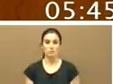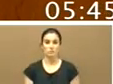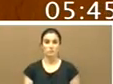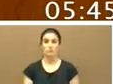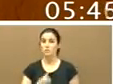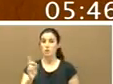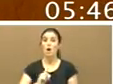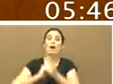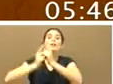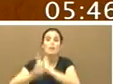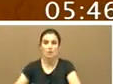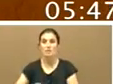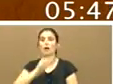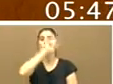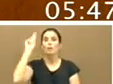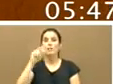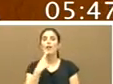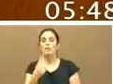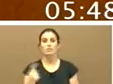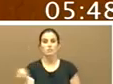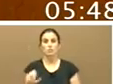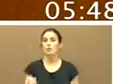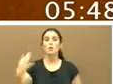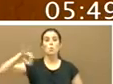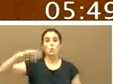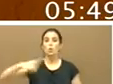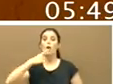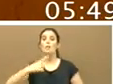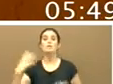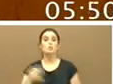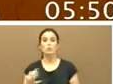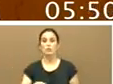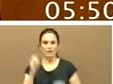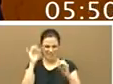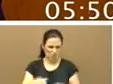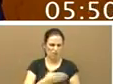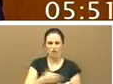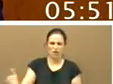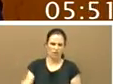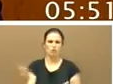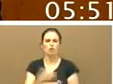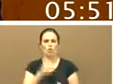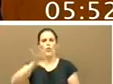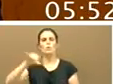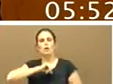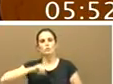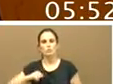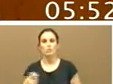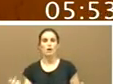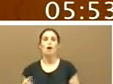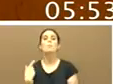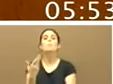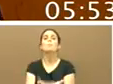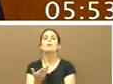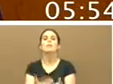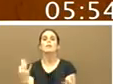No todo lo contrario, Madrid, a lo único que se ha acogido ha sido, como el resto de todas las comunidades autónomas, a exigir